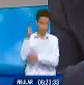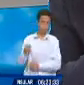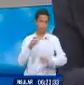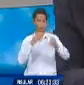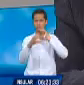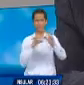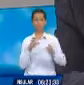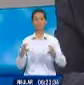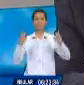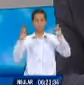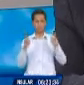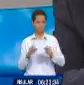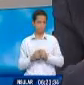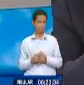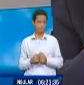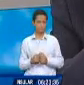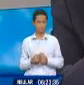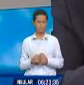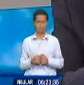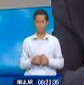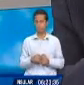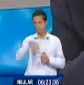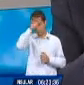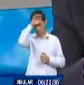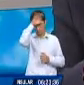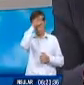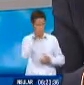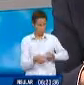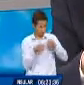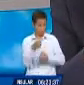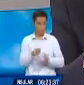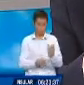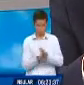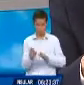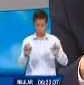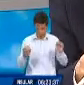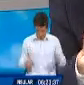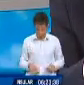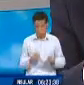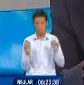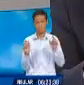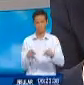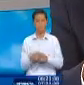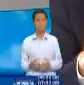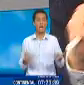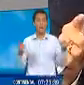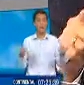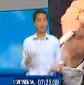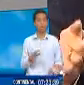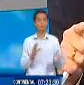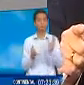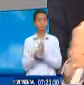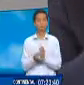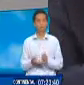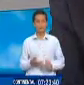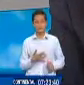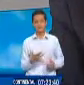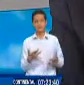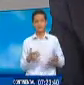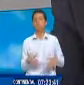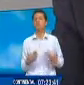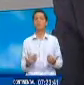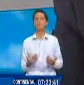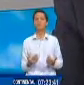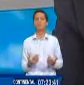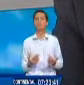es posible desarrollar el sector de la minería en el ecuador más aún en esta coyuntura de choque externo señor